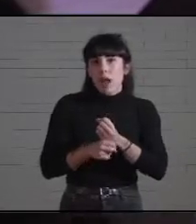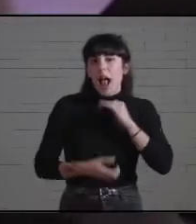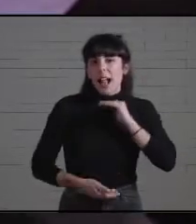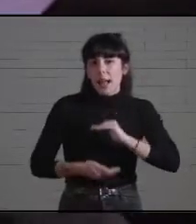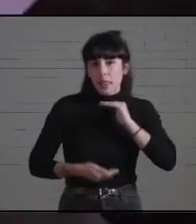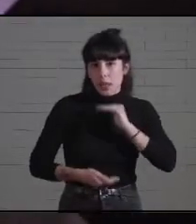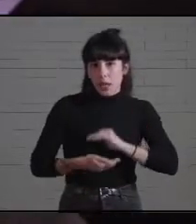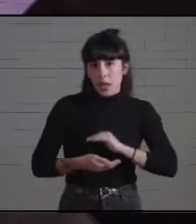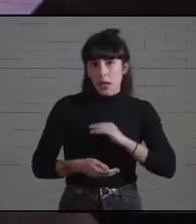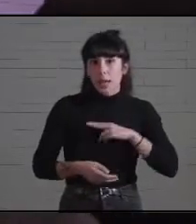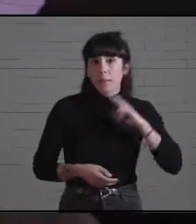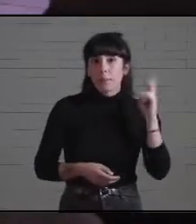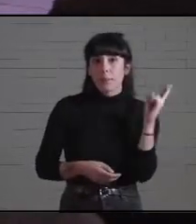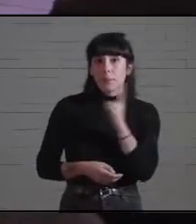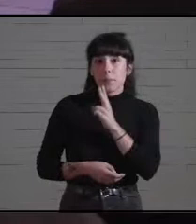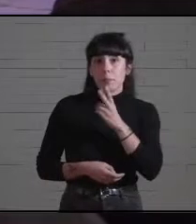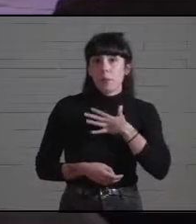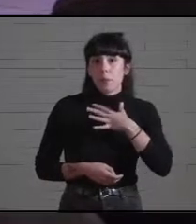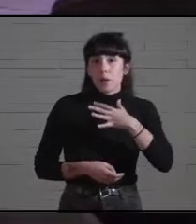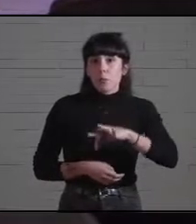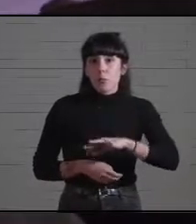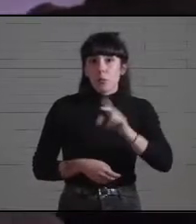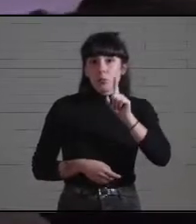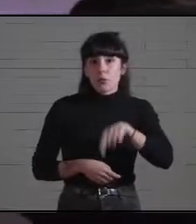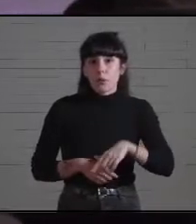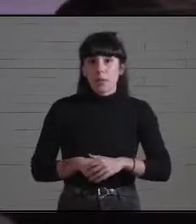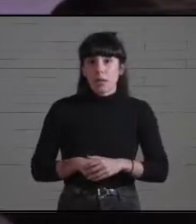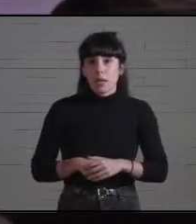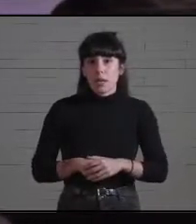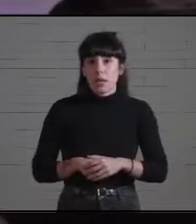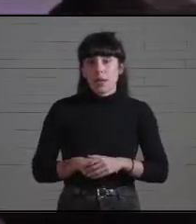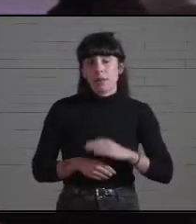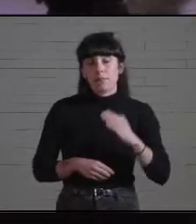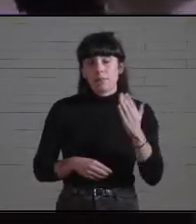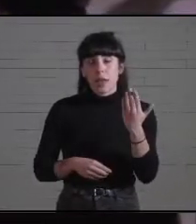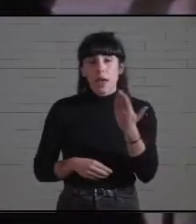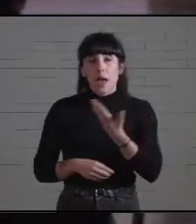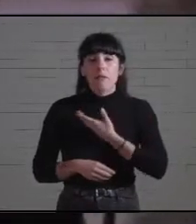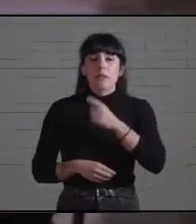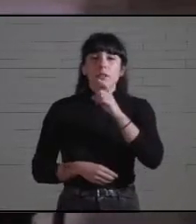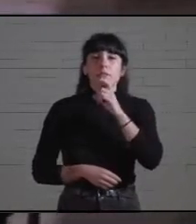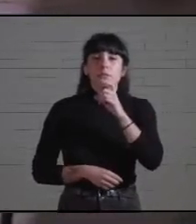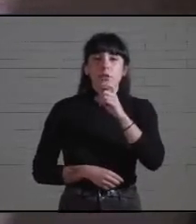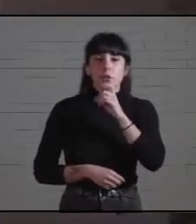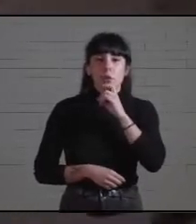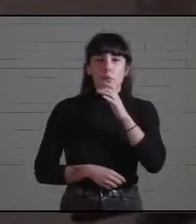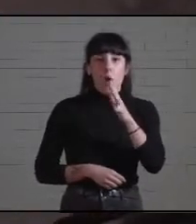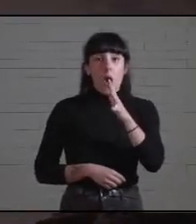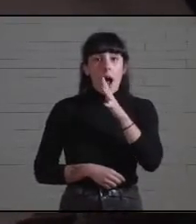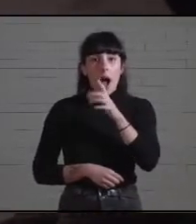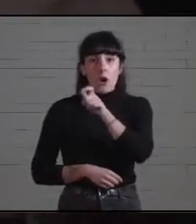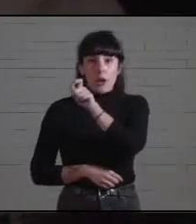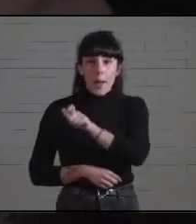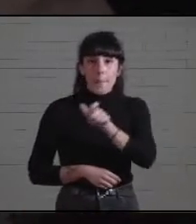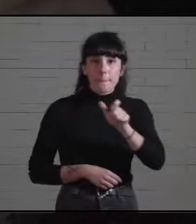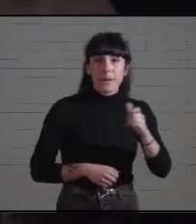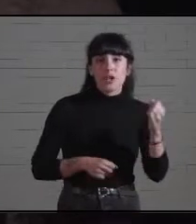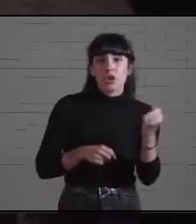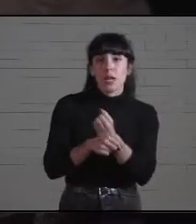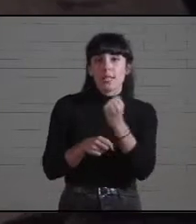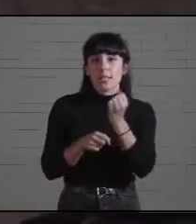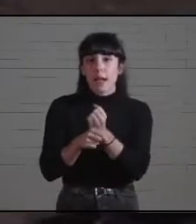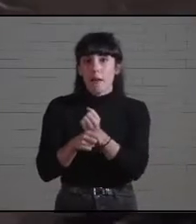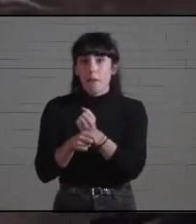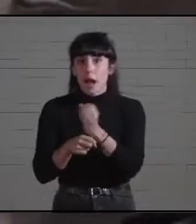intensidad laboral, y podemos ver aquí que ha afectado, ahora no trabaja o trabaja menos horas, que